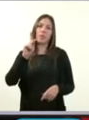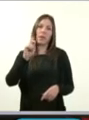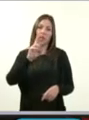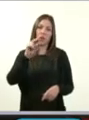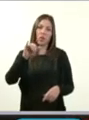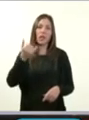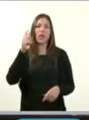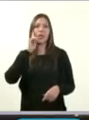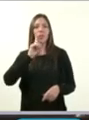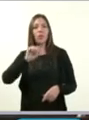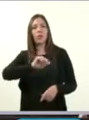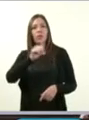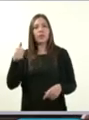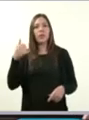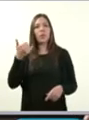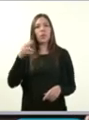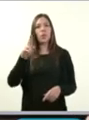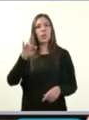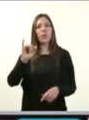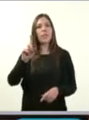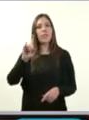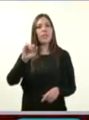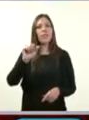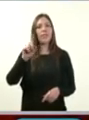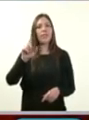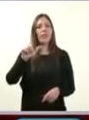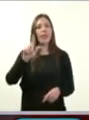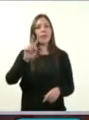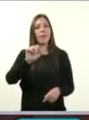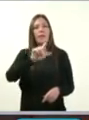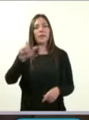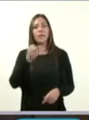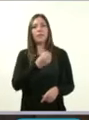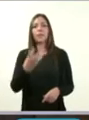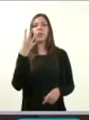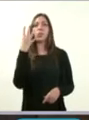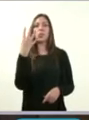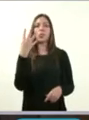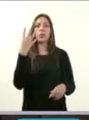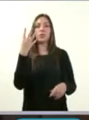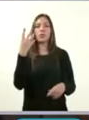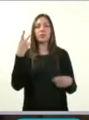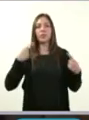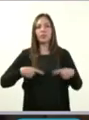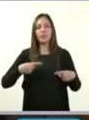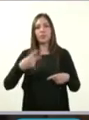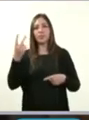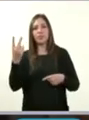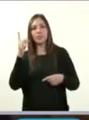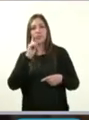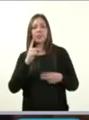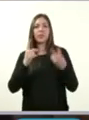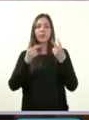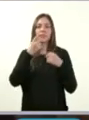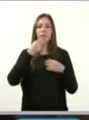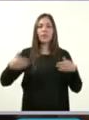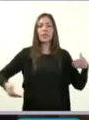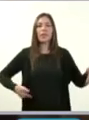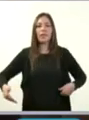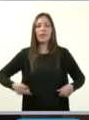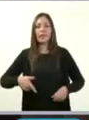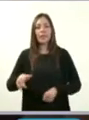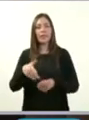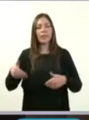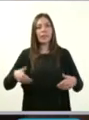lo hace Yuriria del Valle. Ah, muy bien. Sí. Muy bien, o sea, son 4 personajes Somos en 4 escena. Ahora dinos los ¿En días, dónde? en ¿A dónde qué hora? van, en